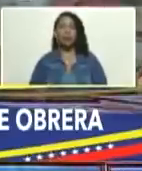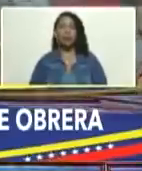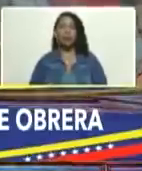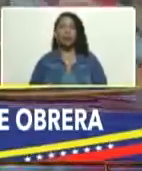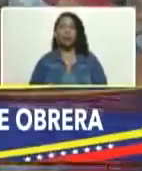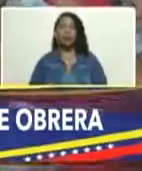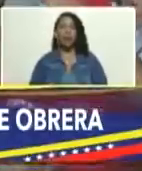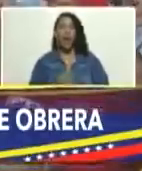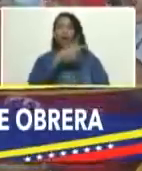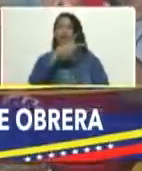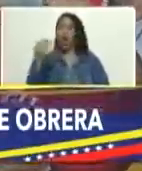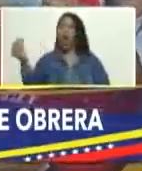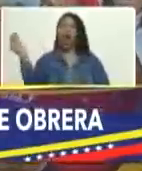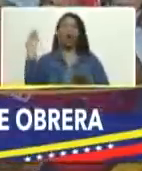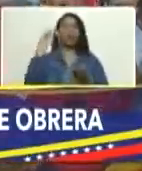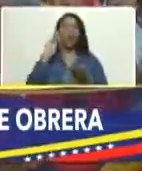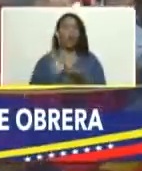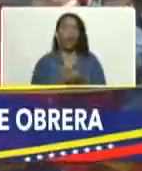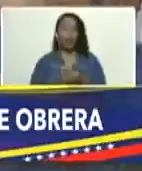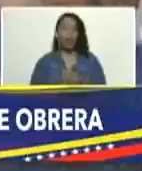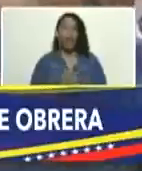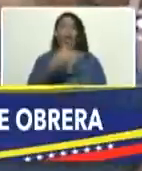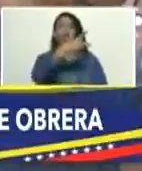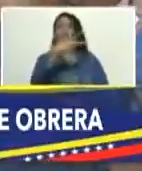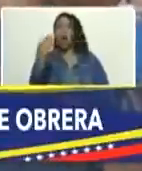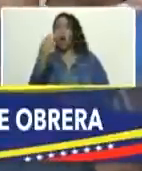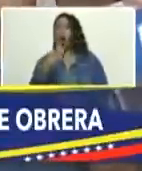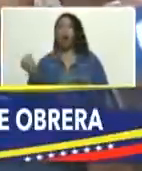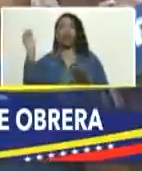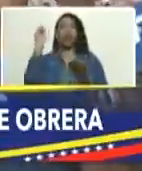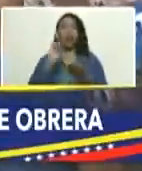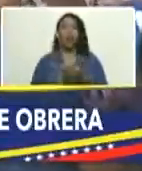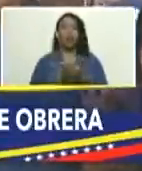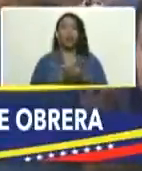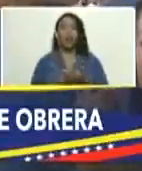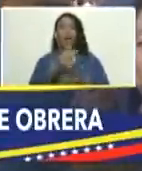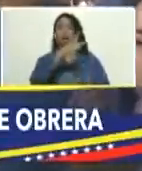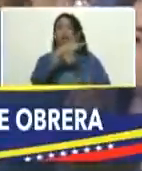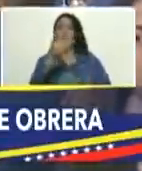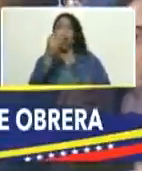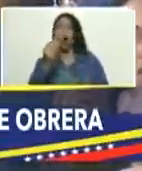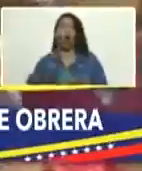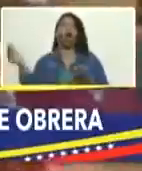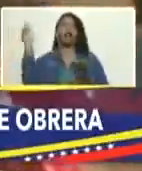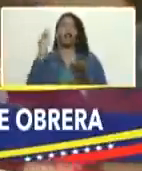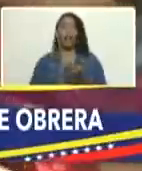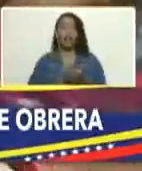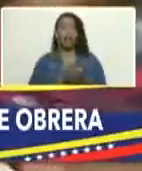¡No!